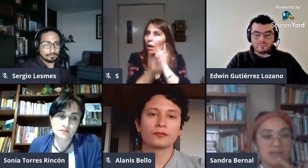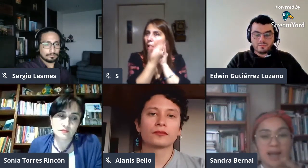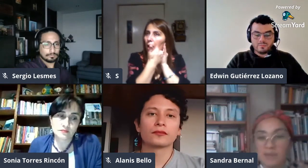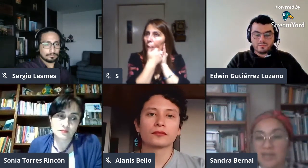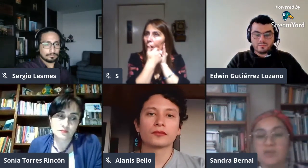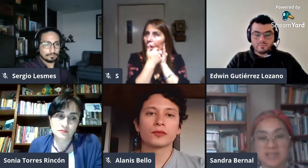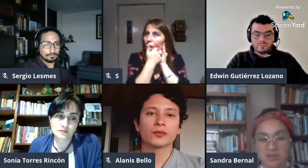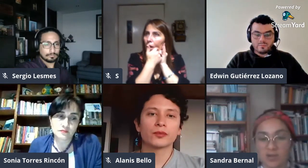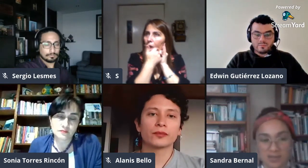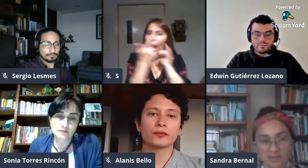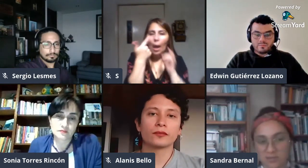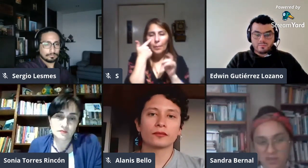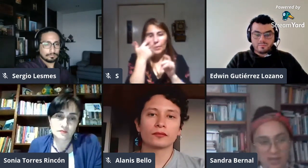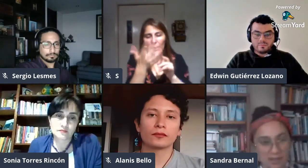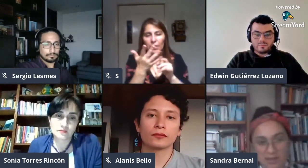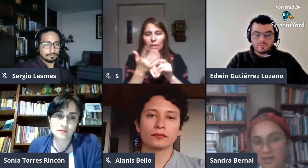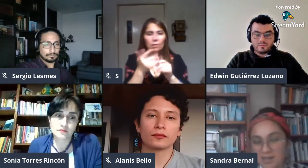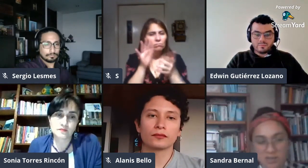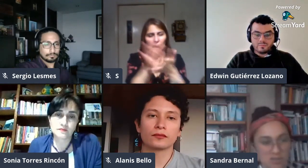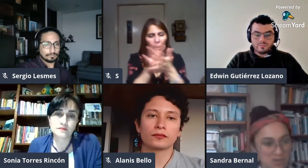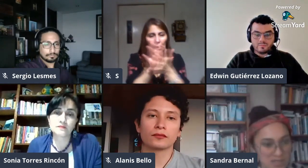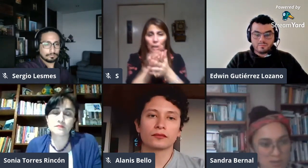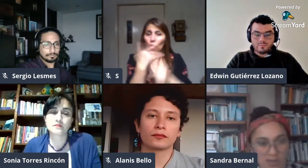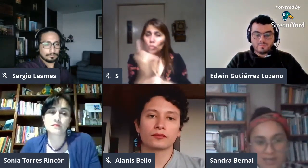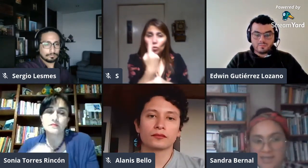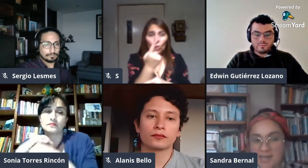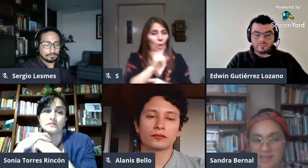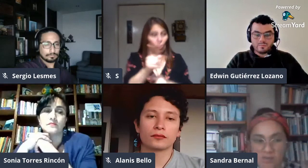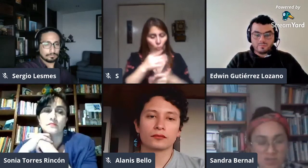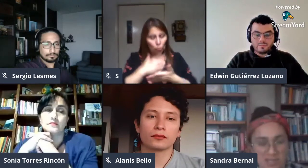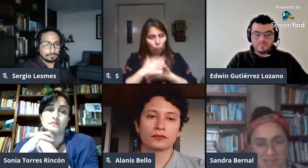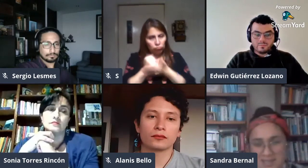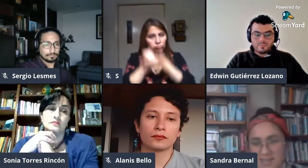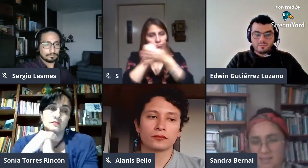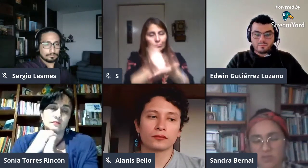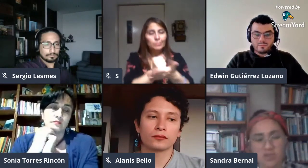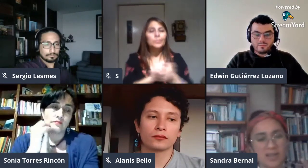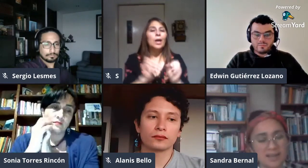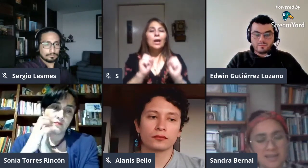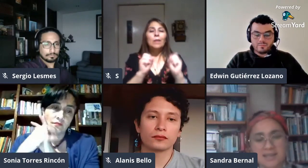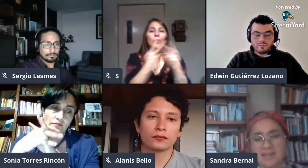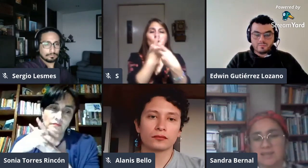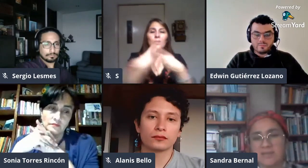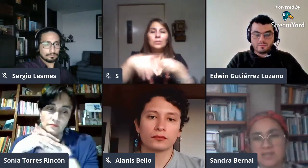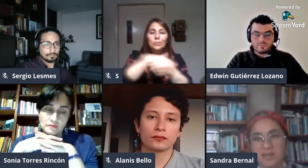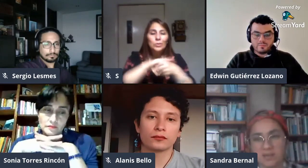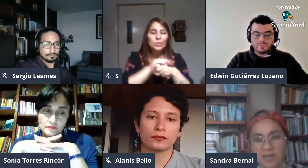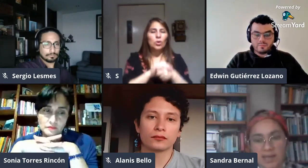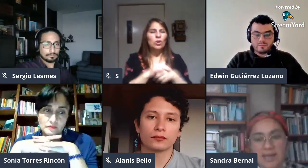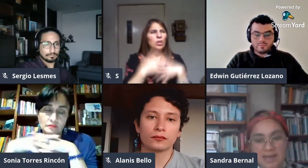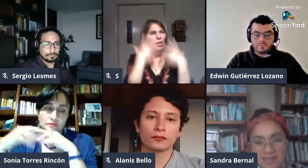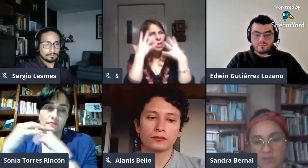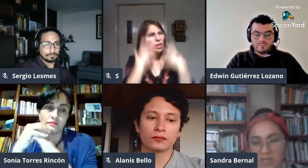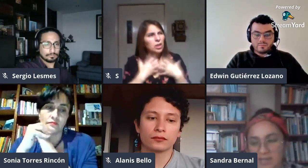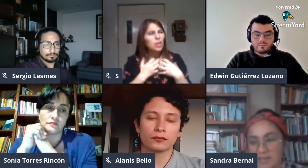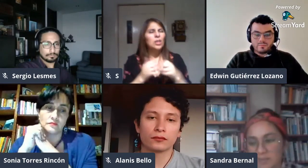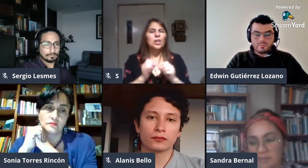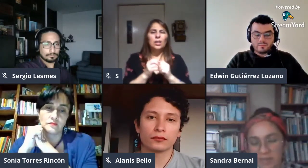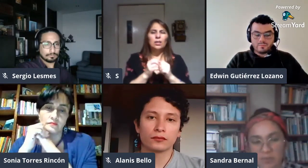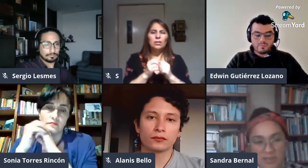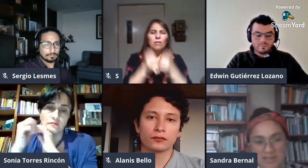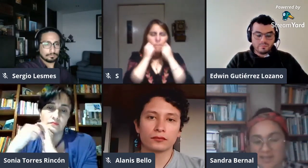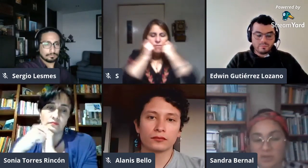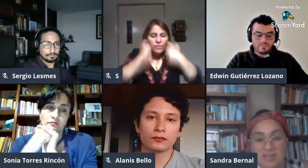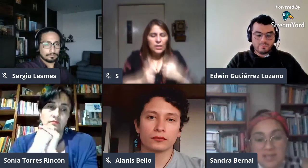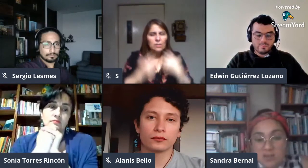aliento, de amiga, no estás sola. O sea, en situaciones de violencia, en situaciones de desgaste emocional, de desgaste físico, estamos ahí también